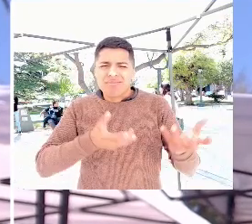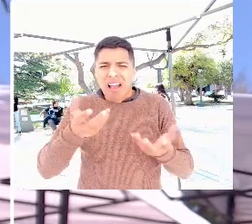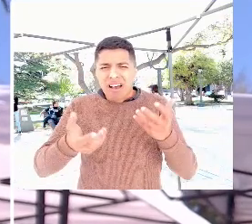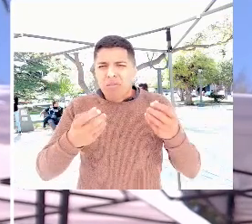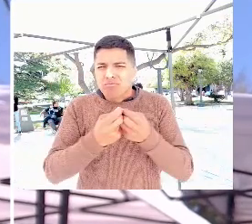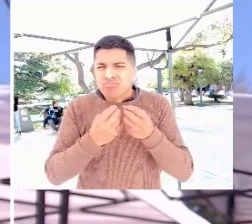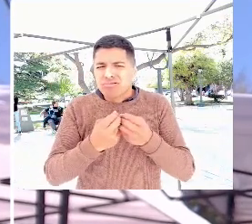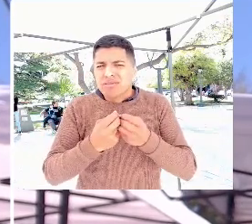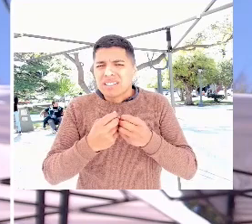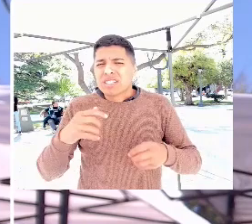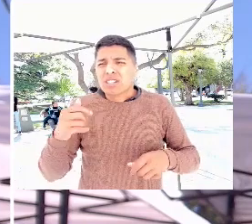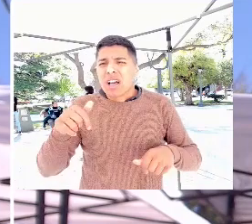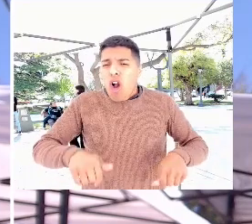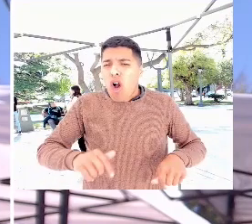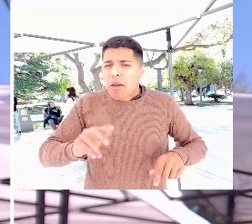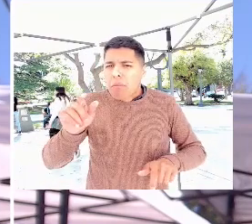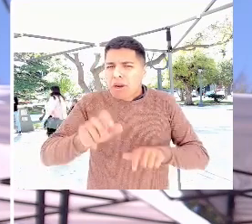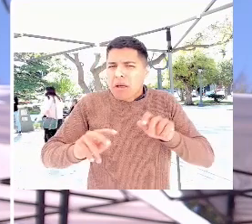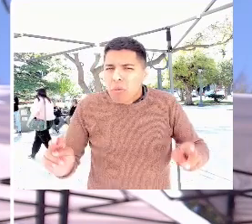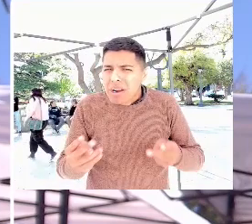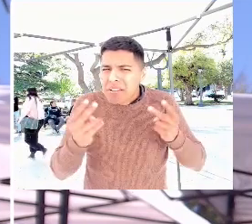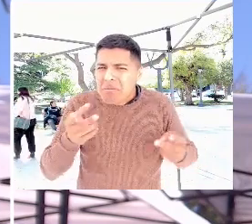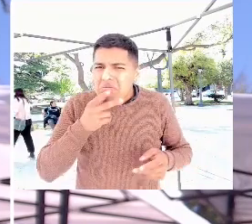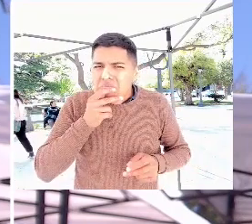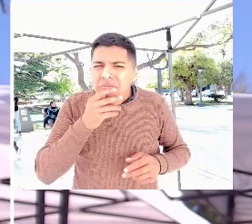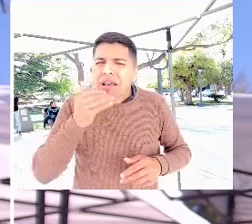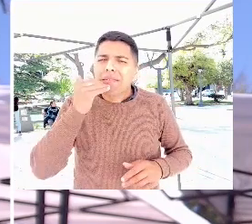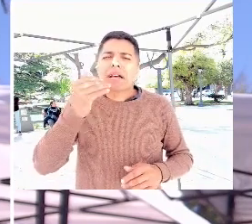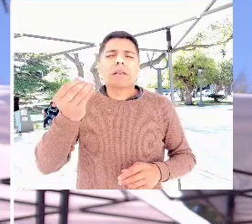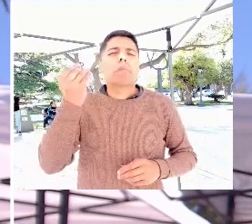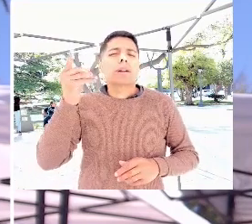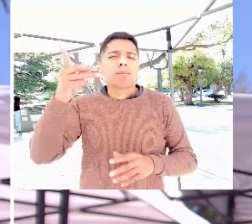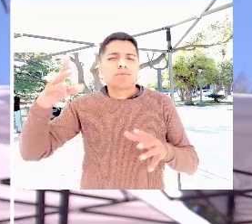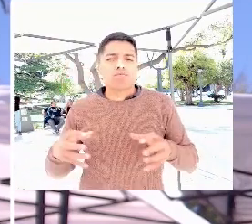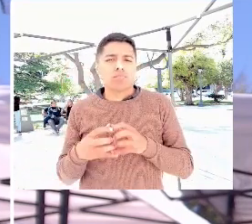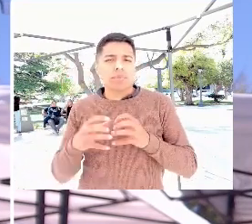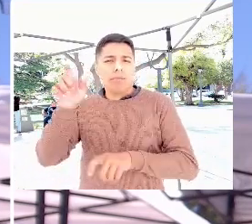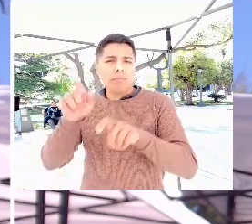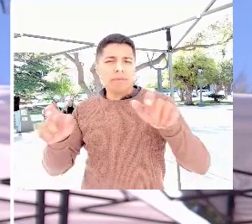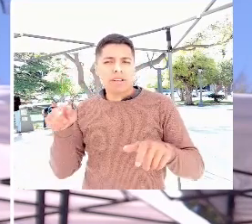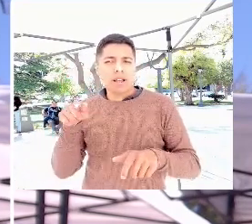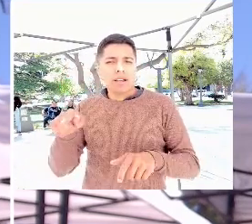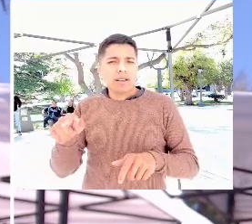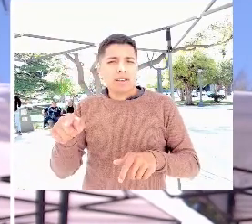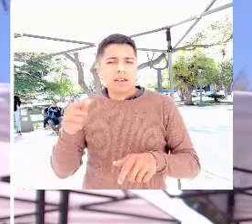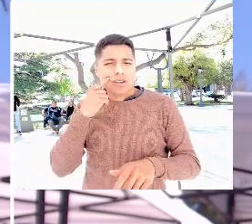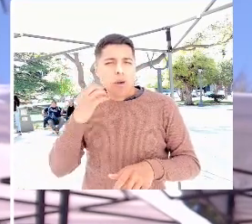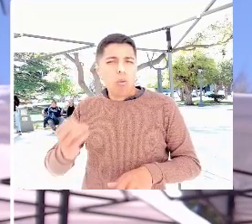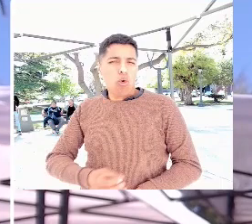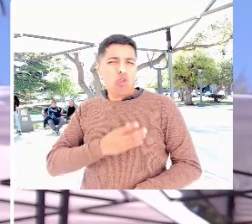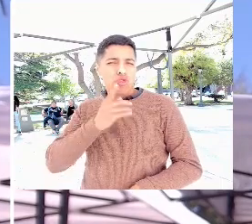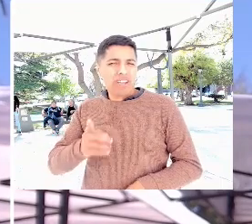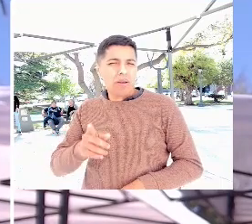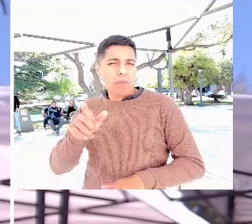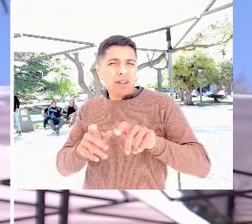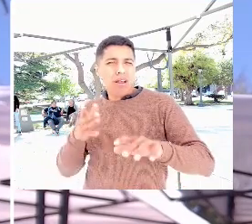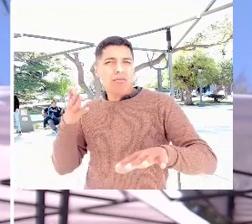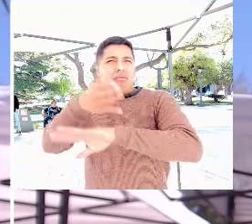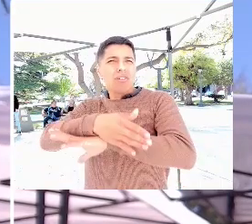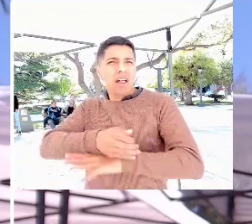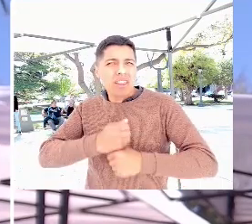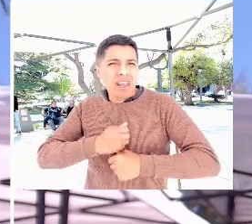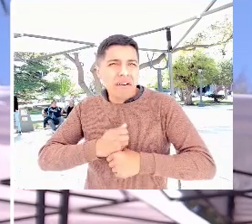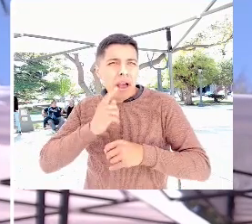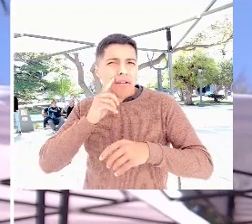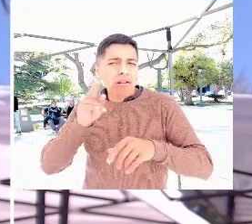hoy podemos decir no tienen víctimas fatales gracias a que un grupo de personas, voluntarios, personales, hicieron un trabajo